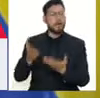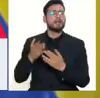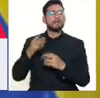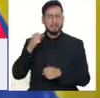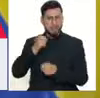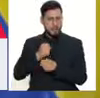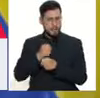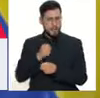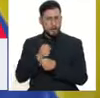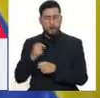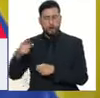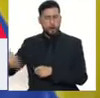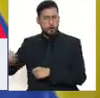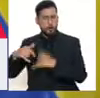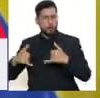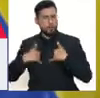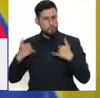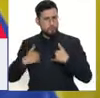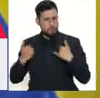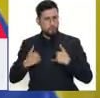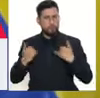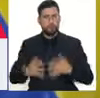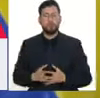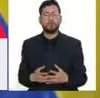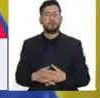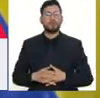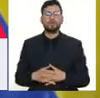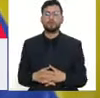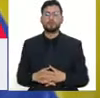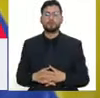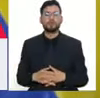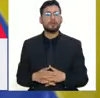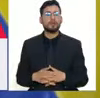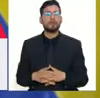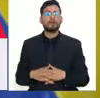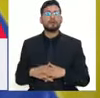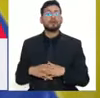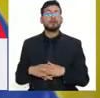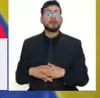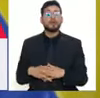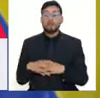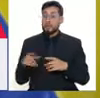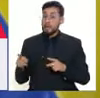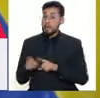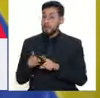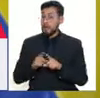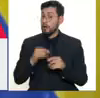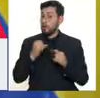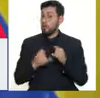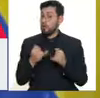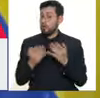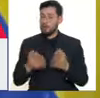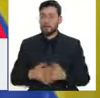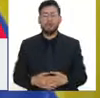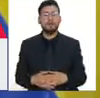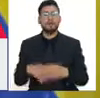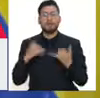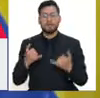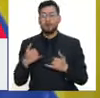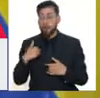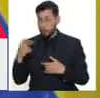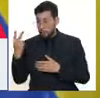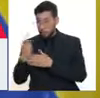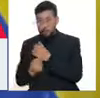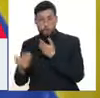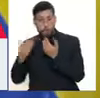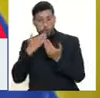empleo para jóvenes e inclusivo. Finalmente, culminamos este importante